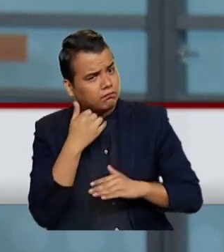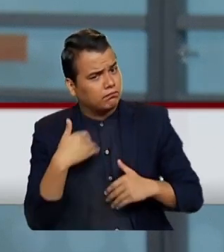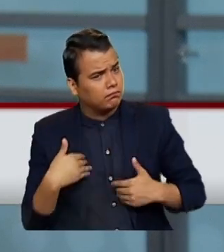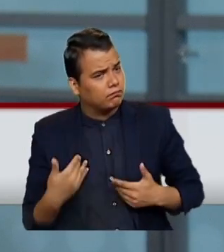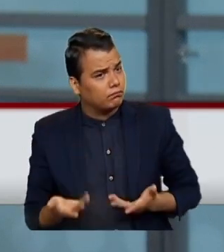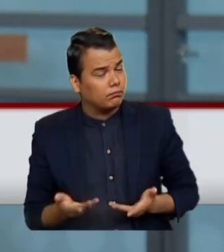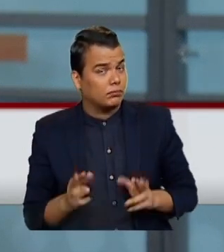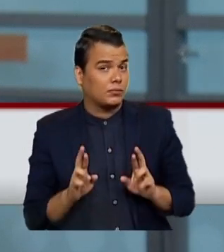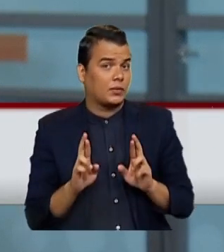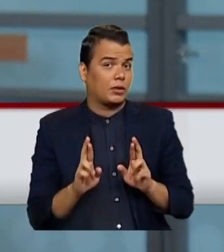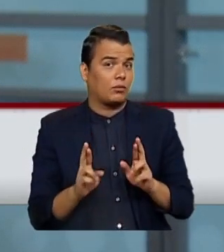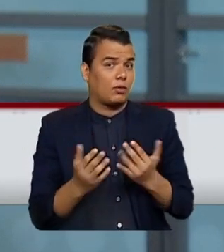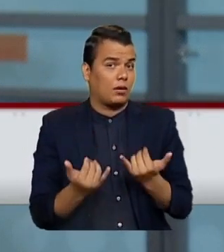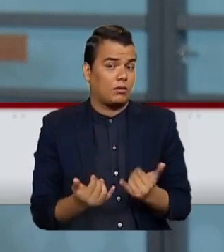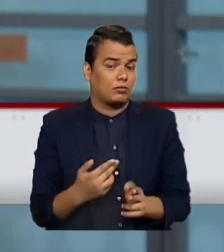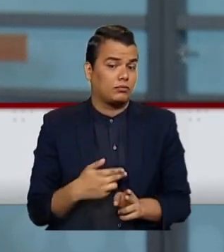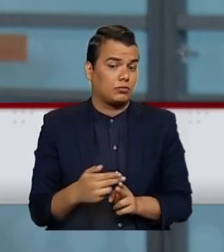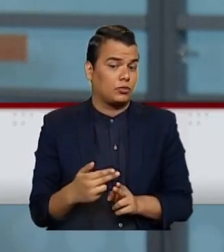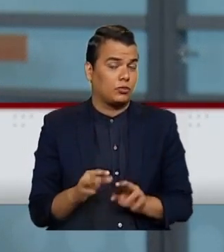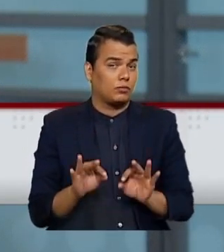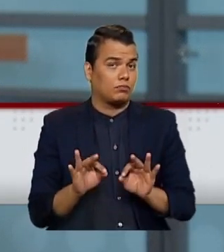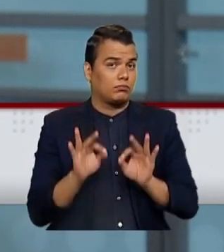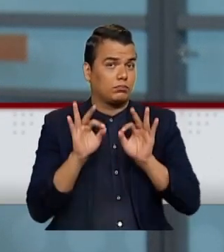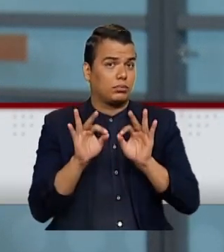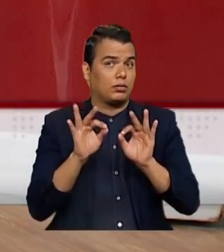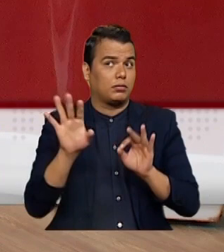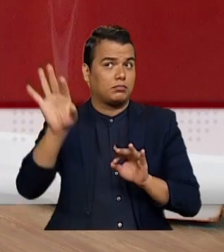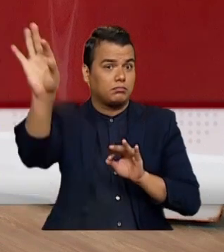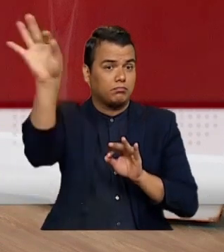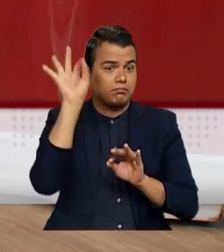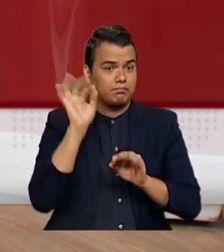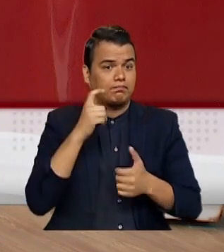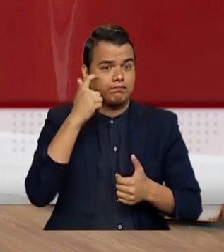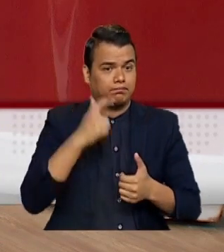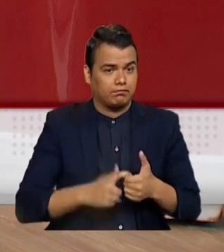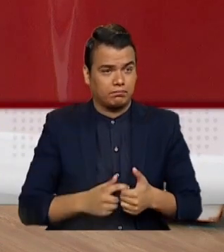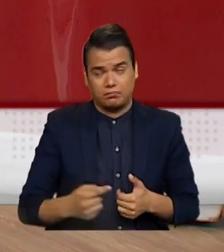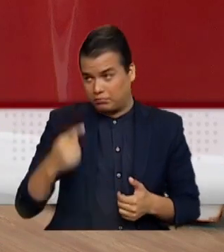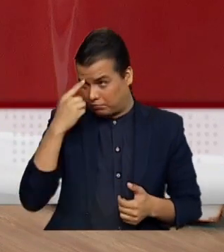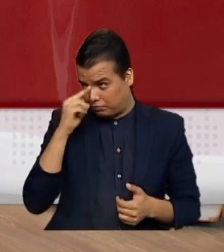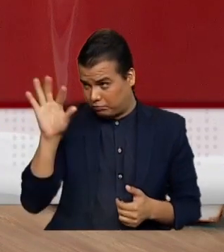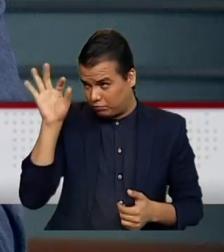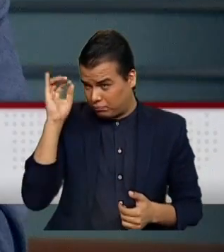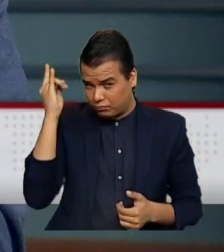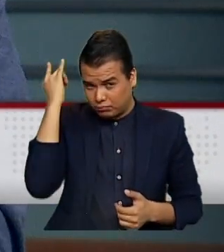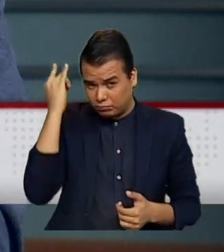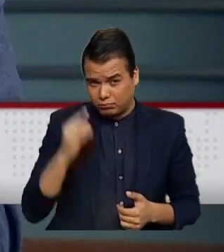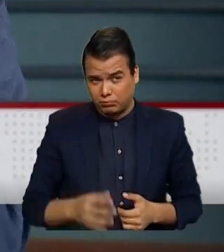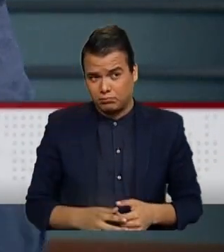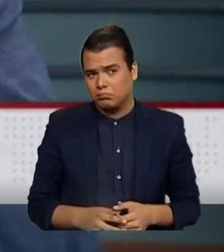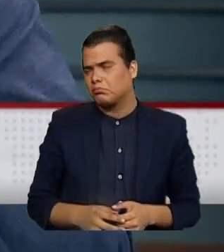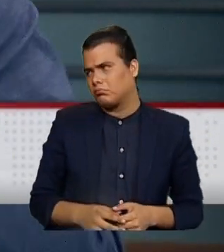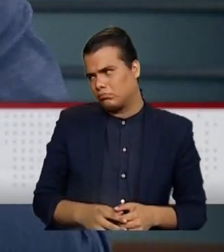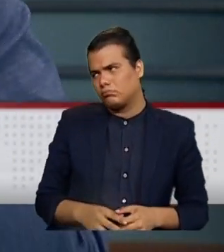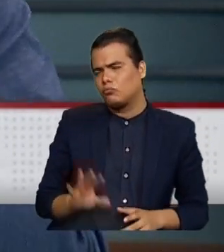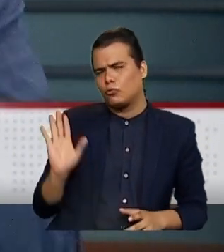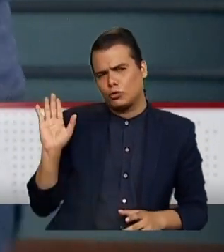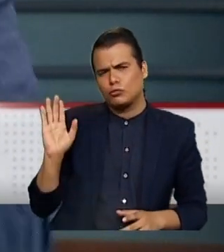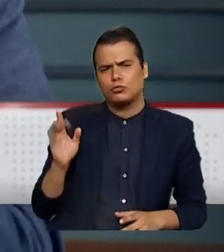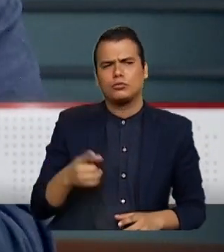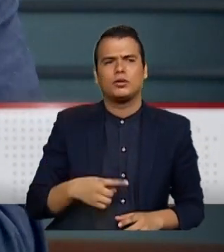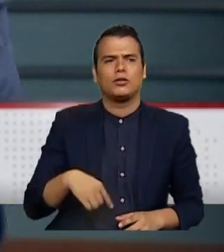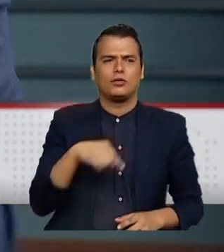Tottenham. Ojalá en esta instancia tan importante lo tenga en cuenta. ¿Usted cree que lo va a tener en cuenta, Tigre? Yo creo que sí, pero nos va a tocar a